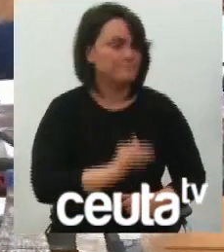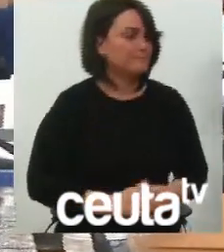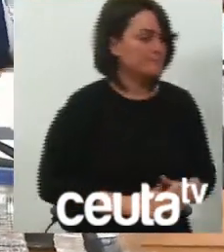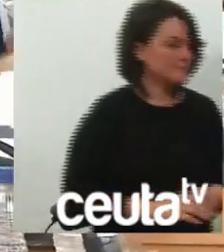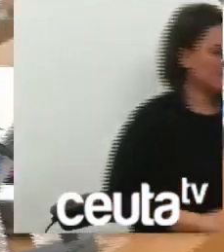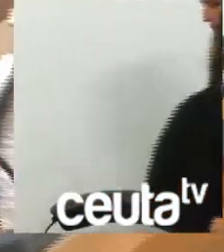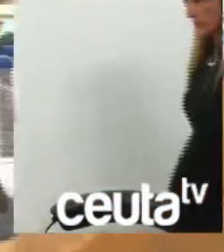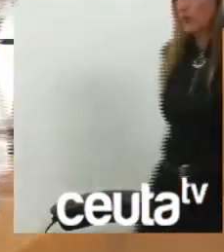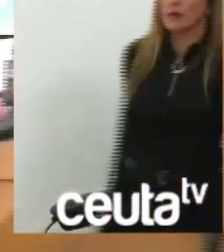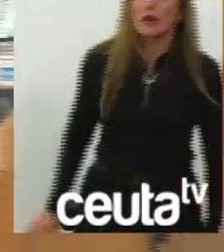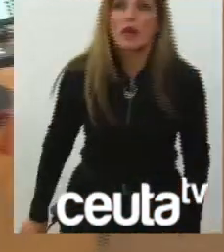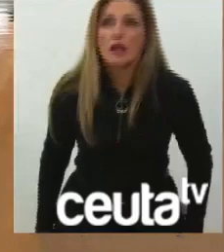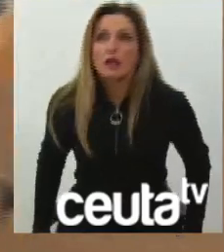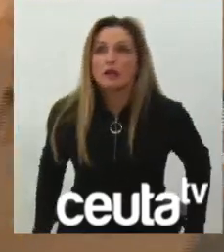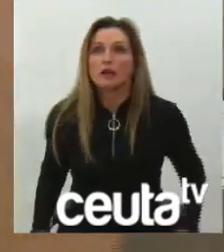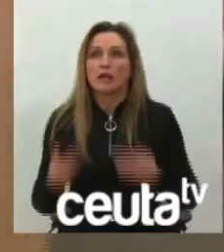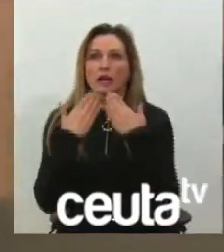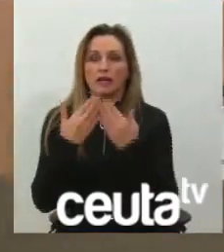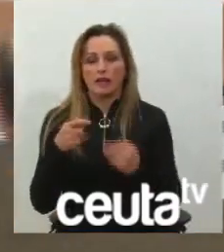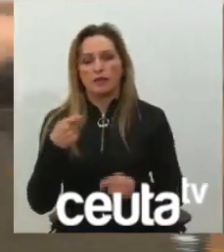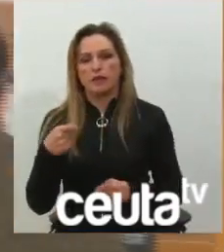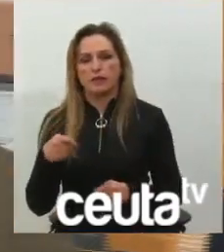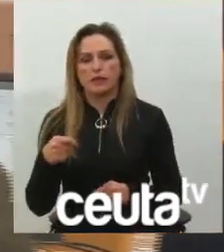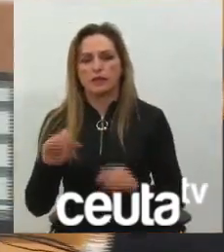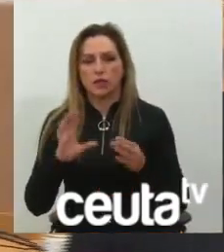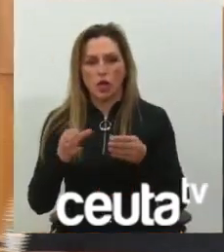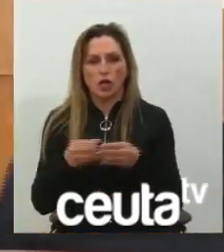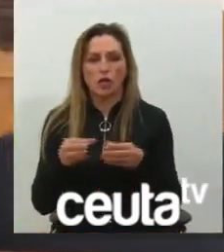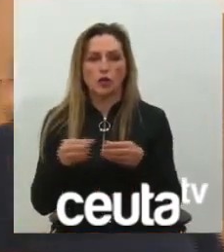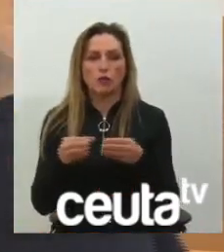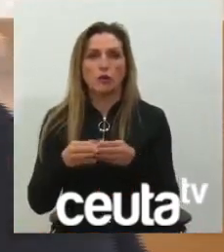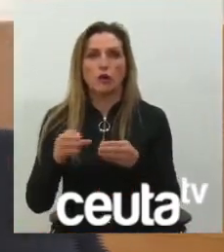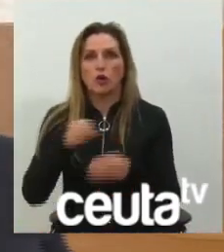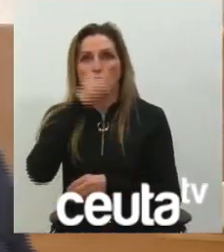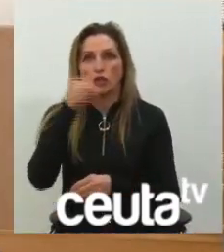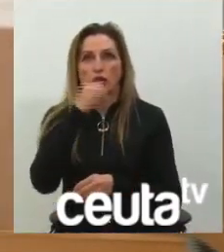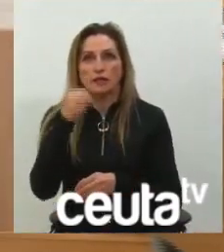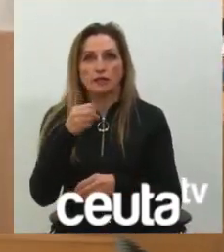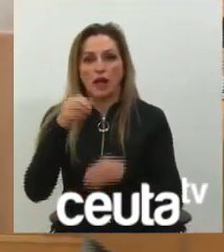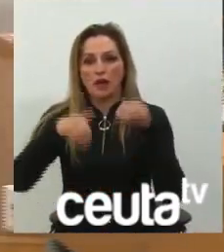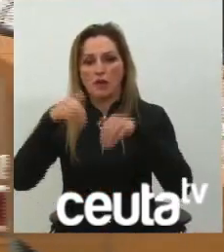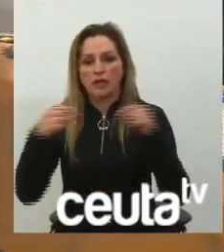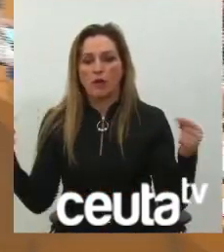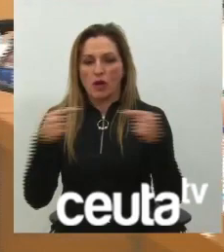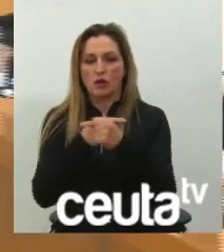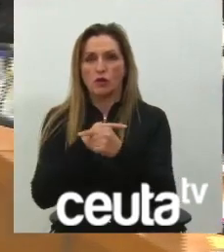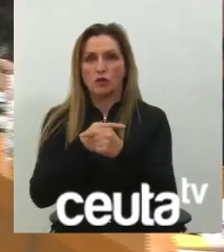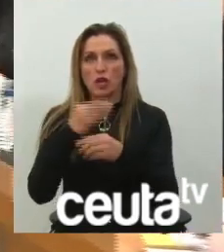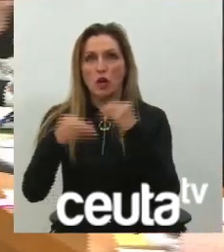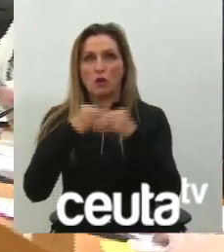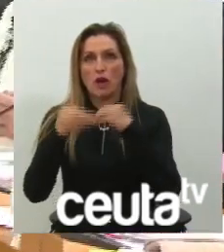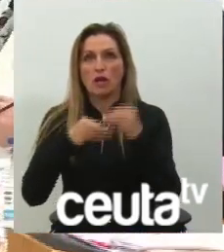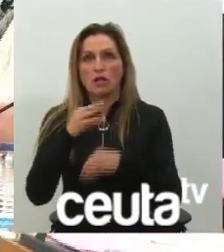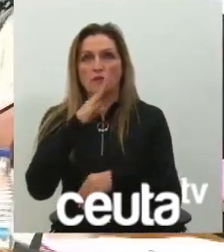o sea presidente en el grupo parlamentario socialista vamos a votar en contra de esta propuesta y lo hacemos porque nosotros no vamos a votar